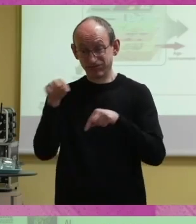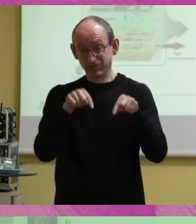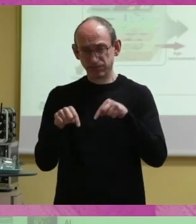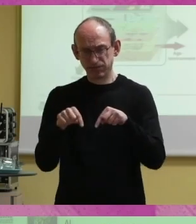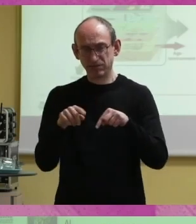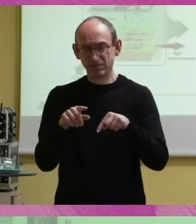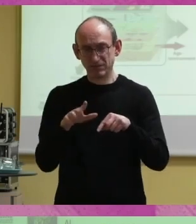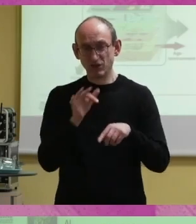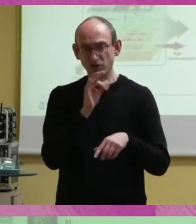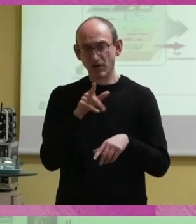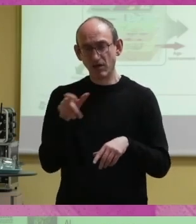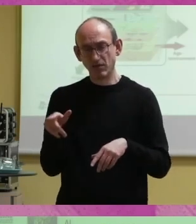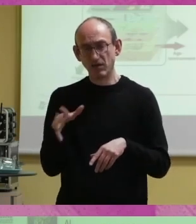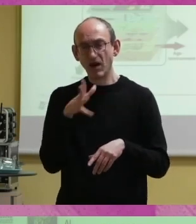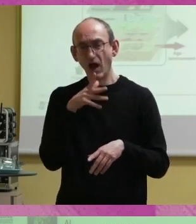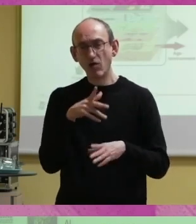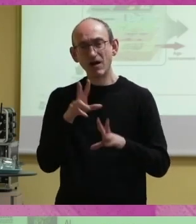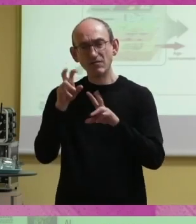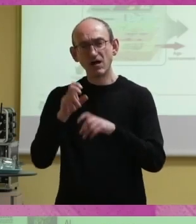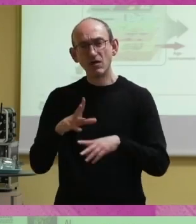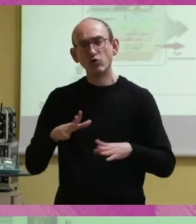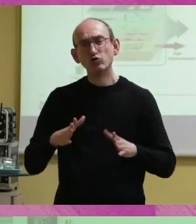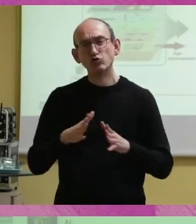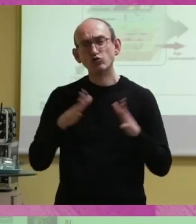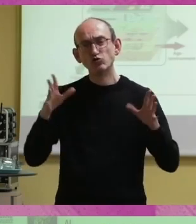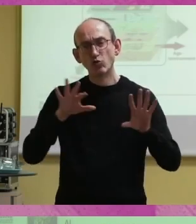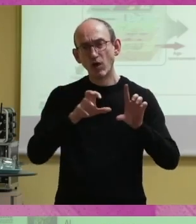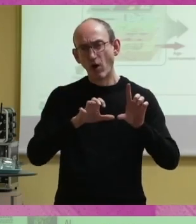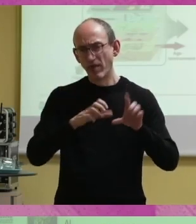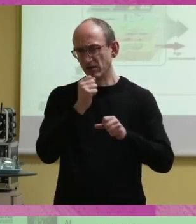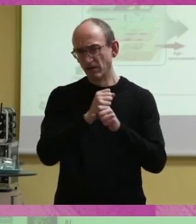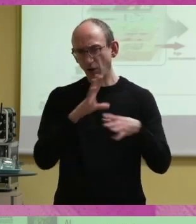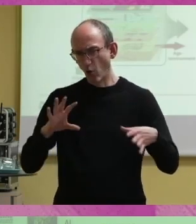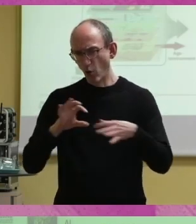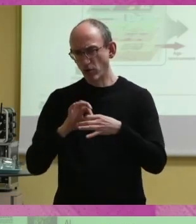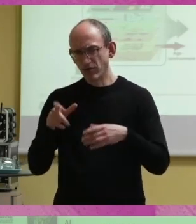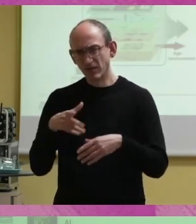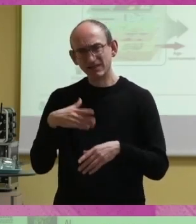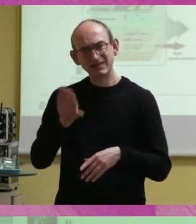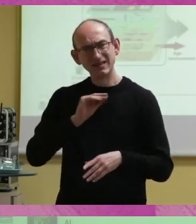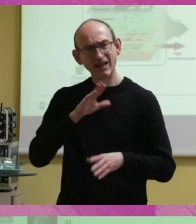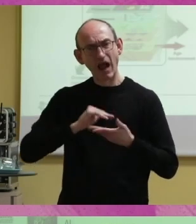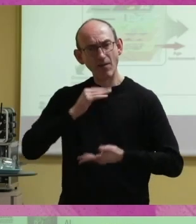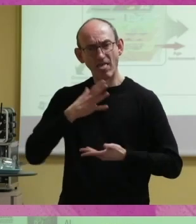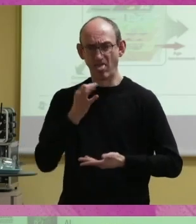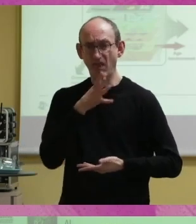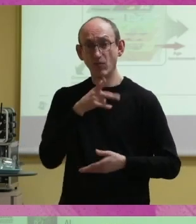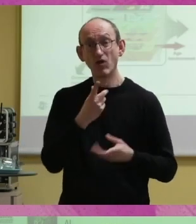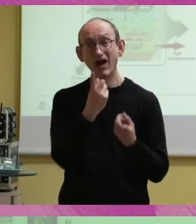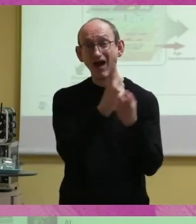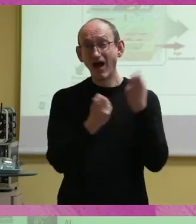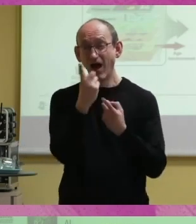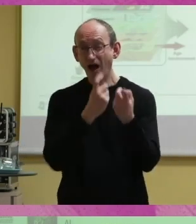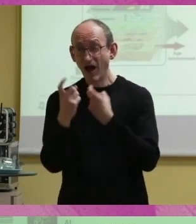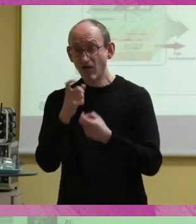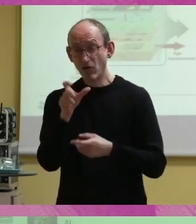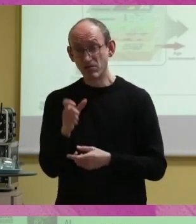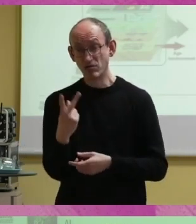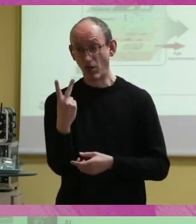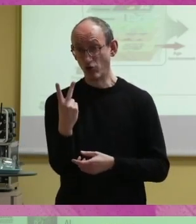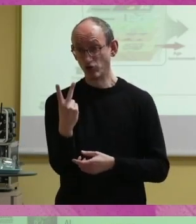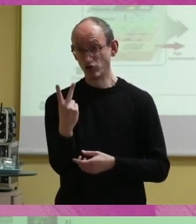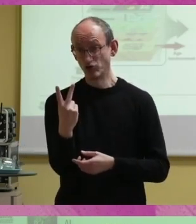tenemos que trabajar con supercomputadores y ser capaces de entender, porque de toda la información que vamos a obtener de dos